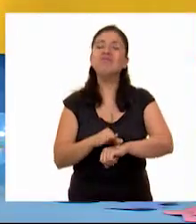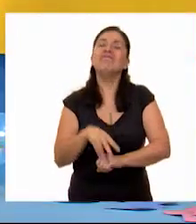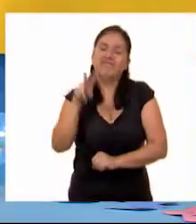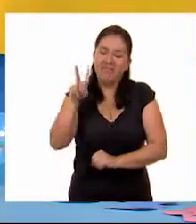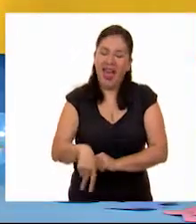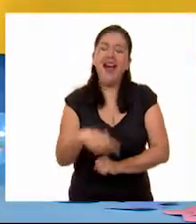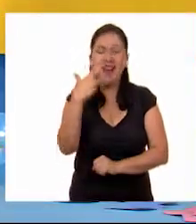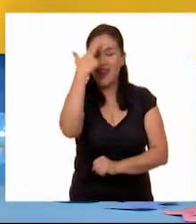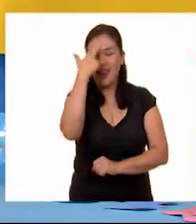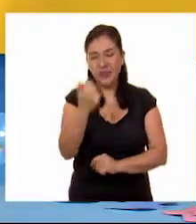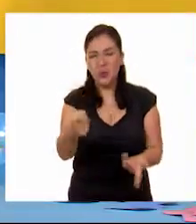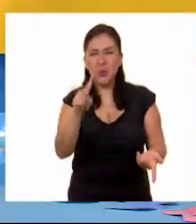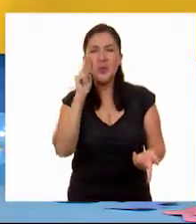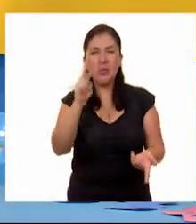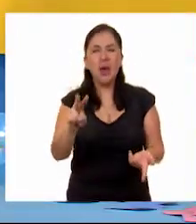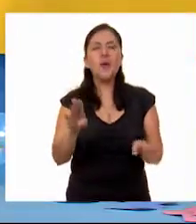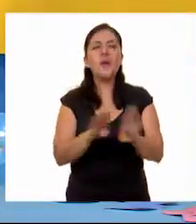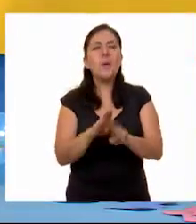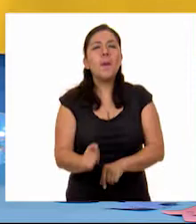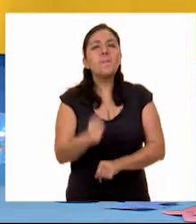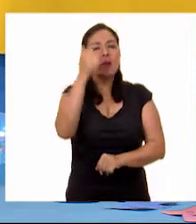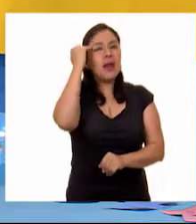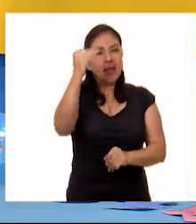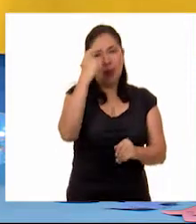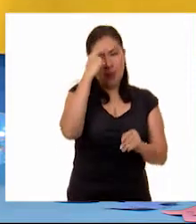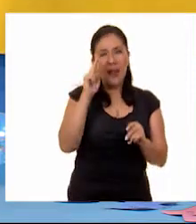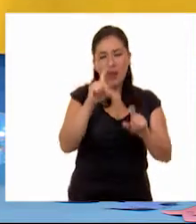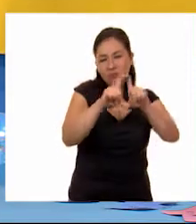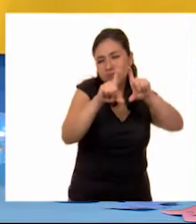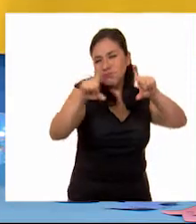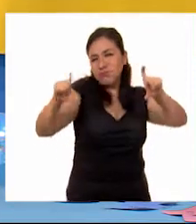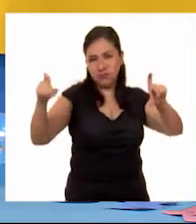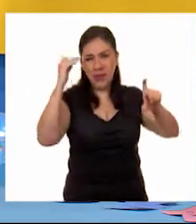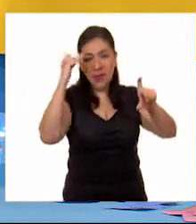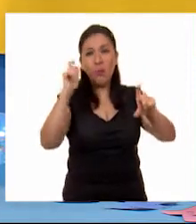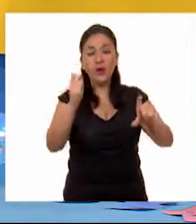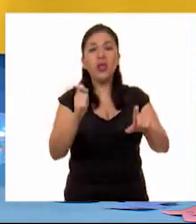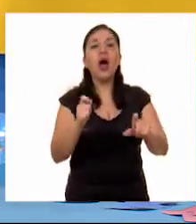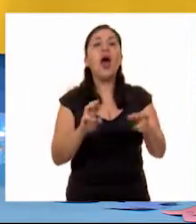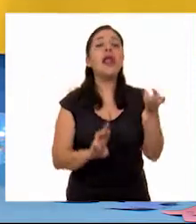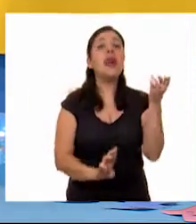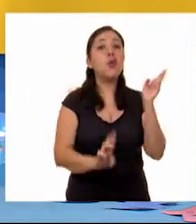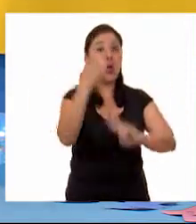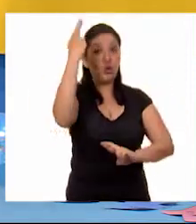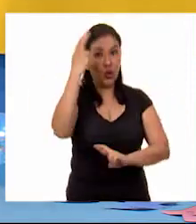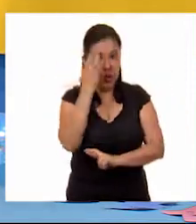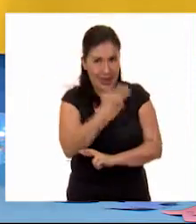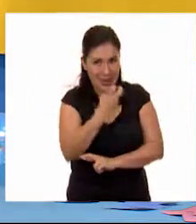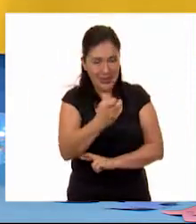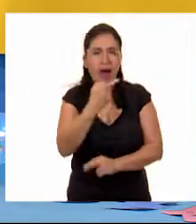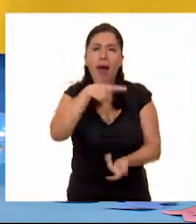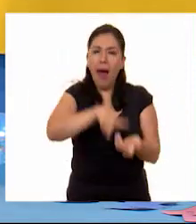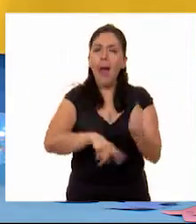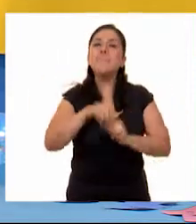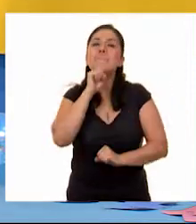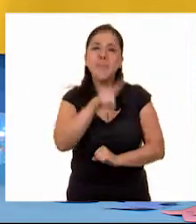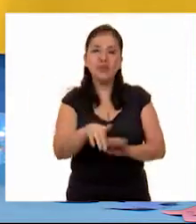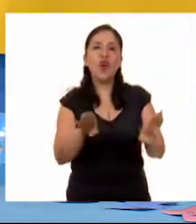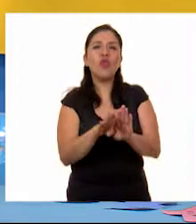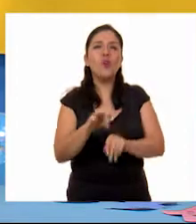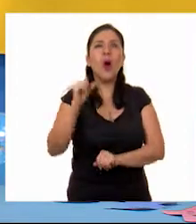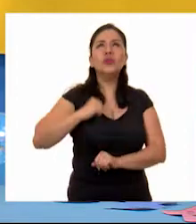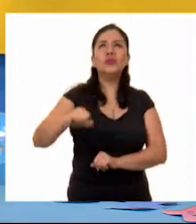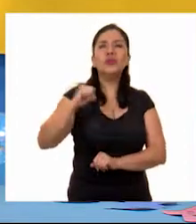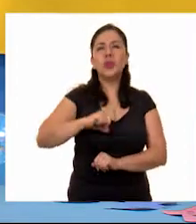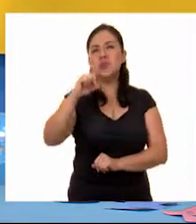Efectivamente. Como podemos ver, la primera etapa de nuestra línea del tiempo es el Estado revolucionario, que hace referencia precisamente a los años de